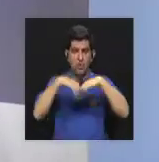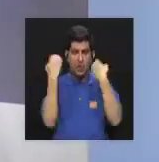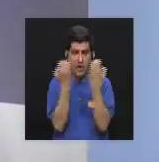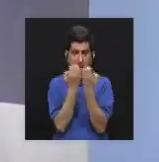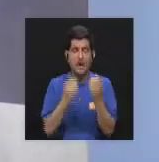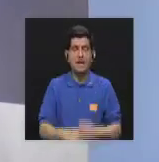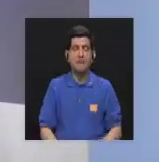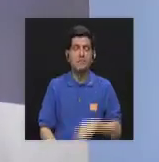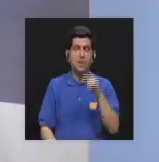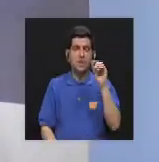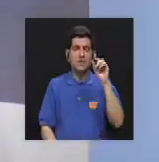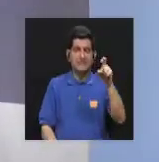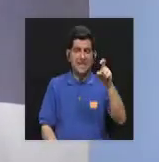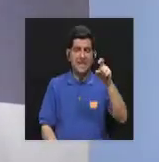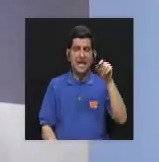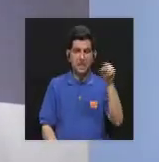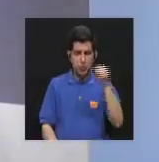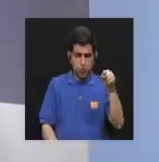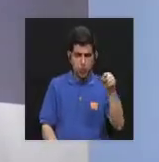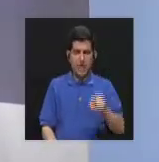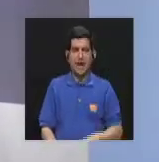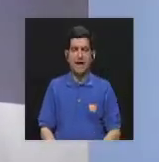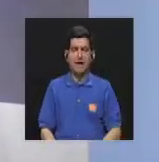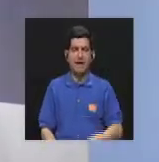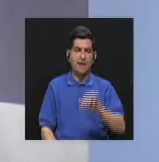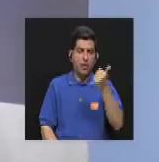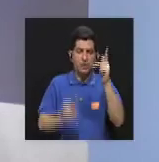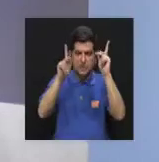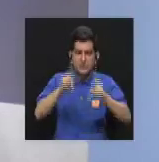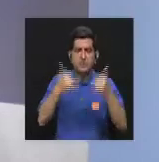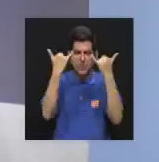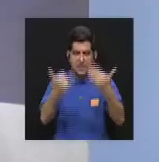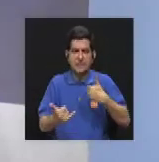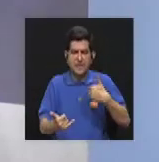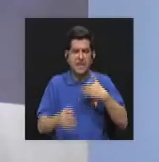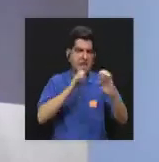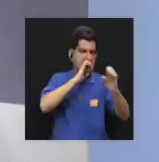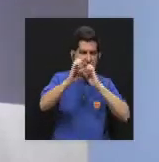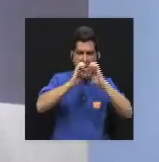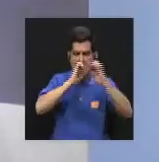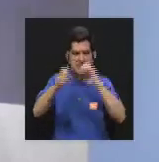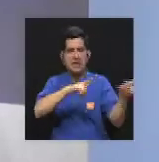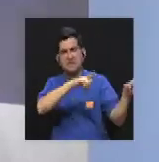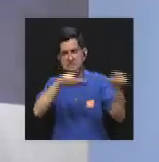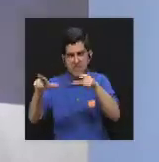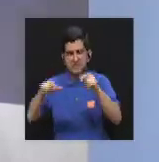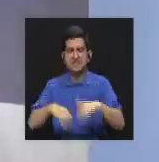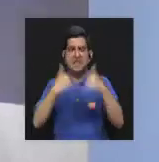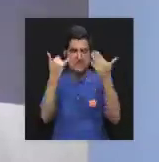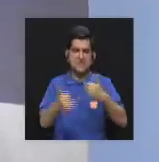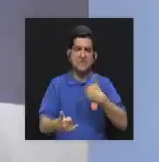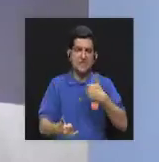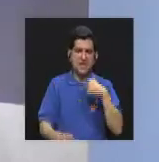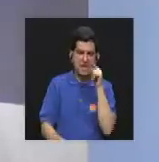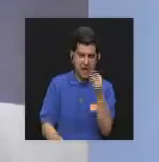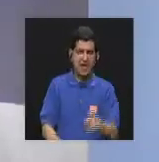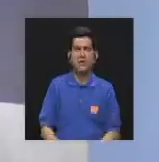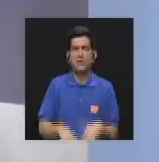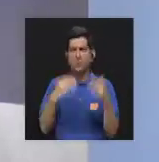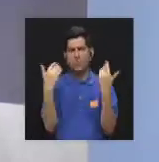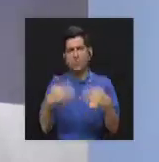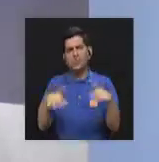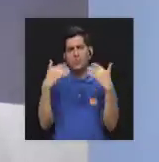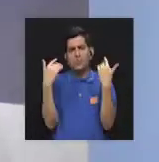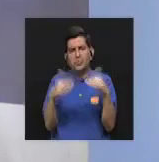Cinia Zúñiga y todos ellos, pues ya tenían todas las entrevistas hechas y ya pues tenían, ¿verdad?, bastante,